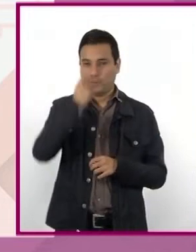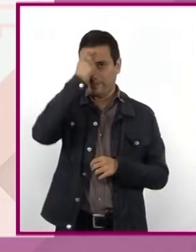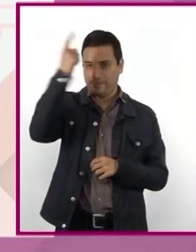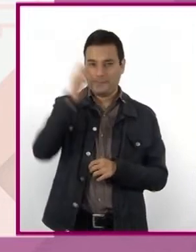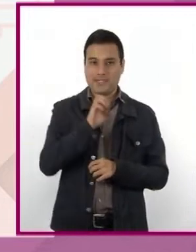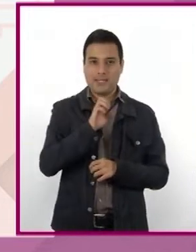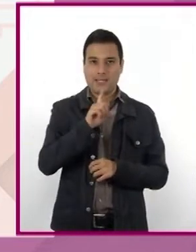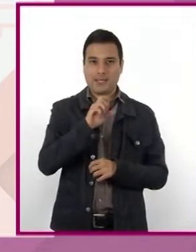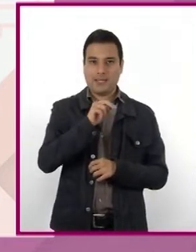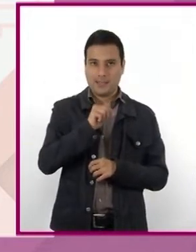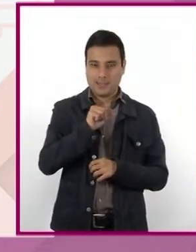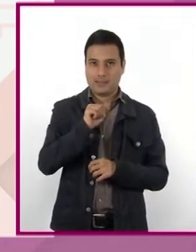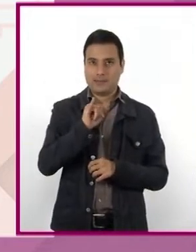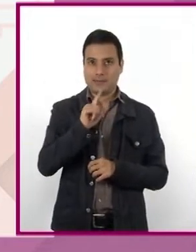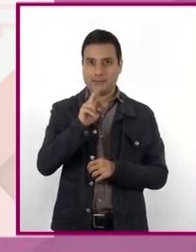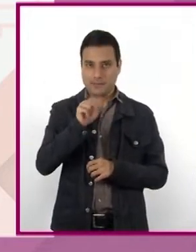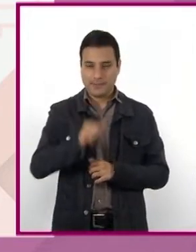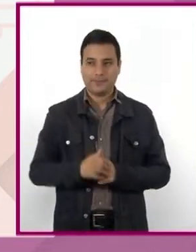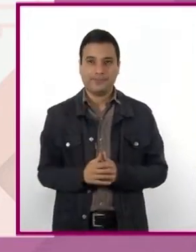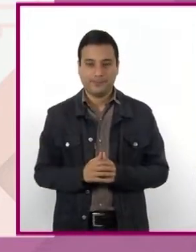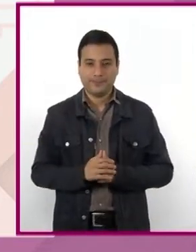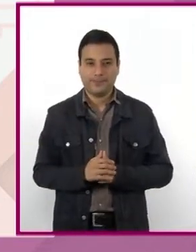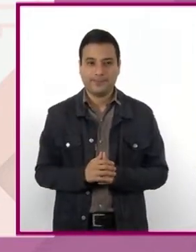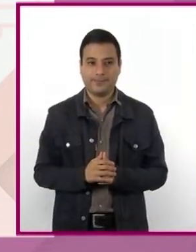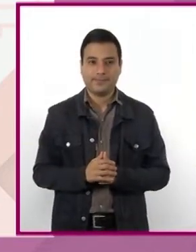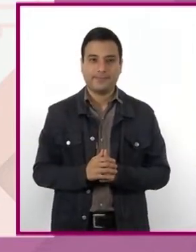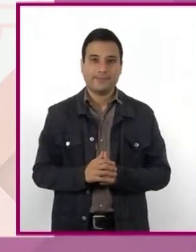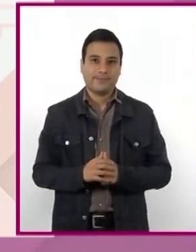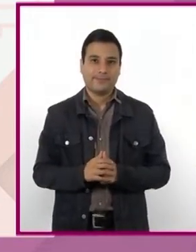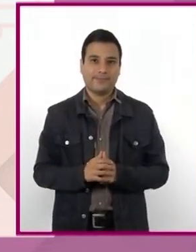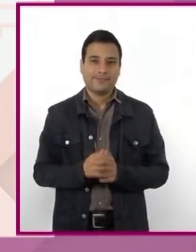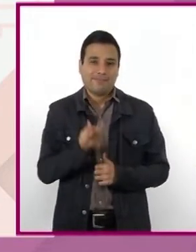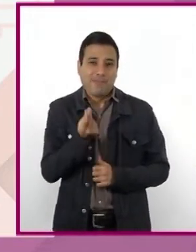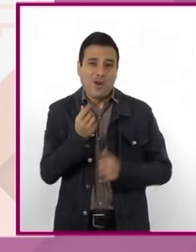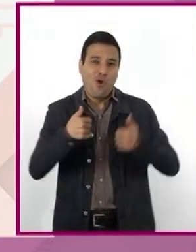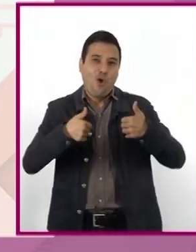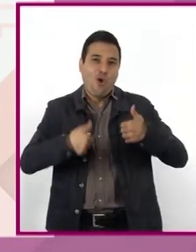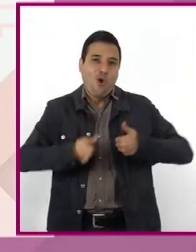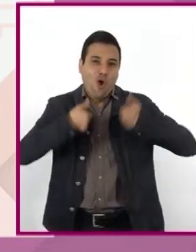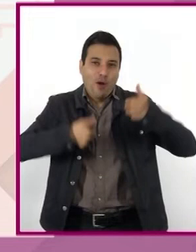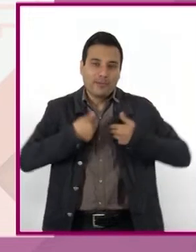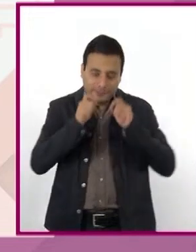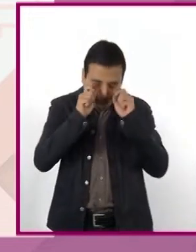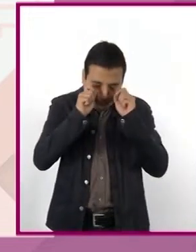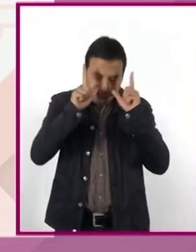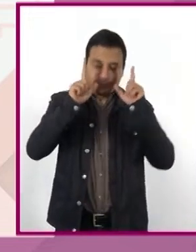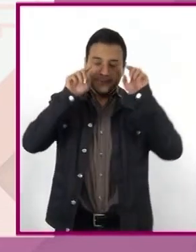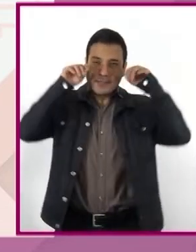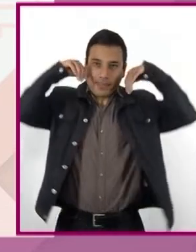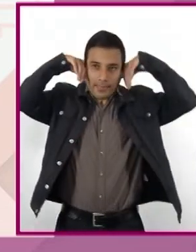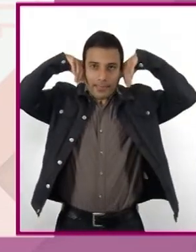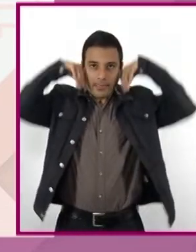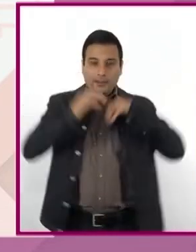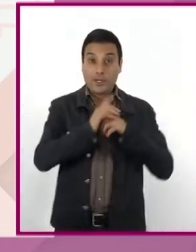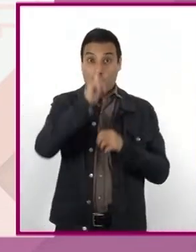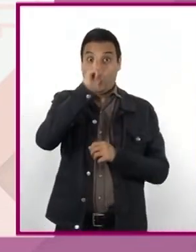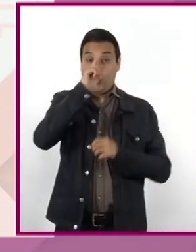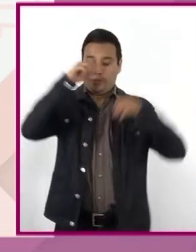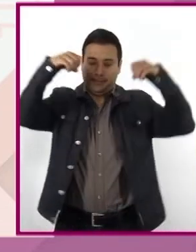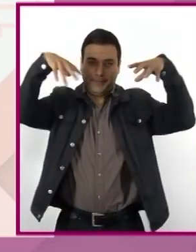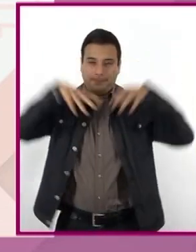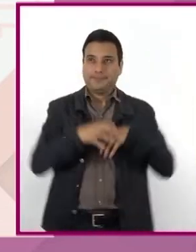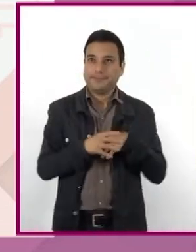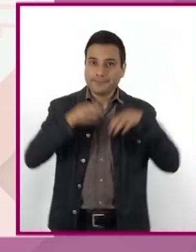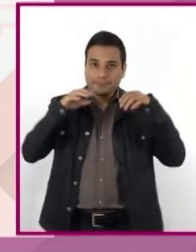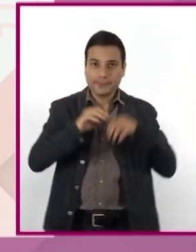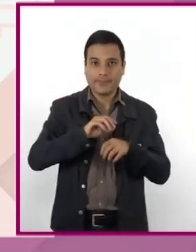escrito por Elena Silva. El joven perro se despertó cuando las luces se encendieron.